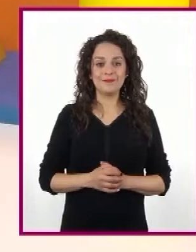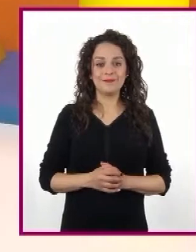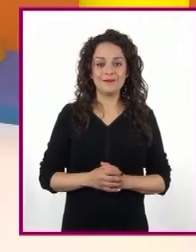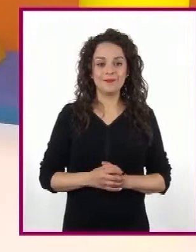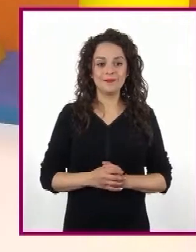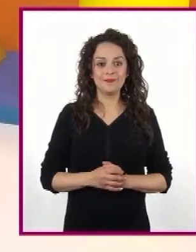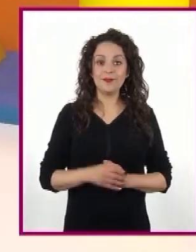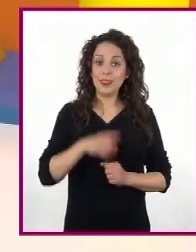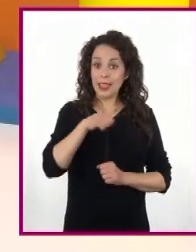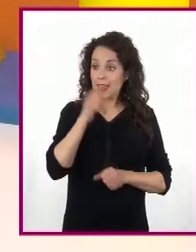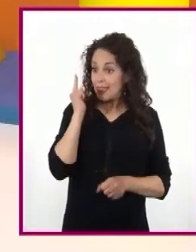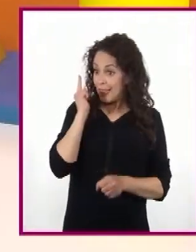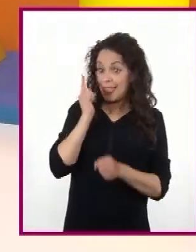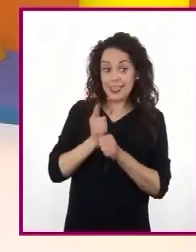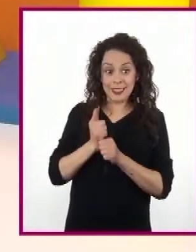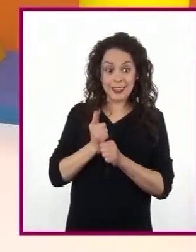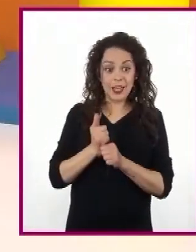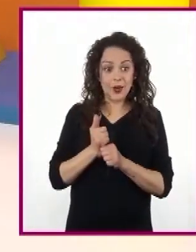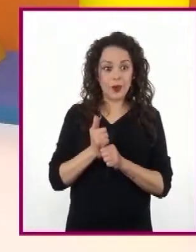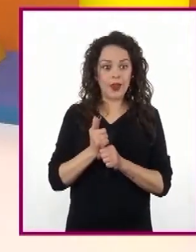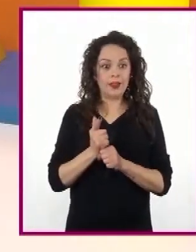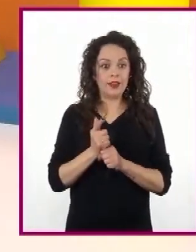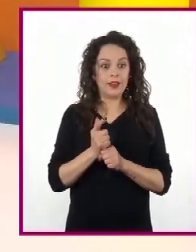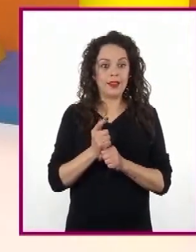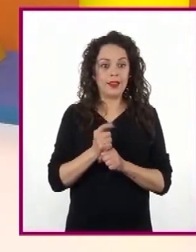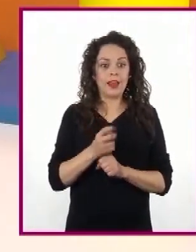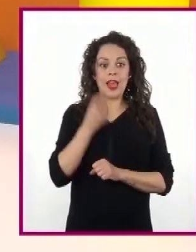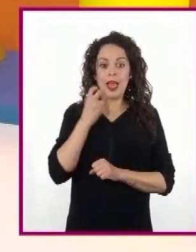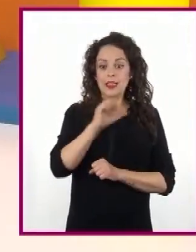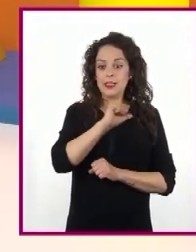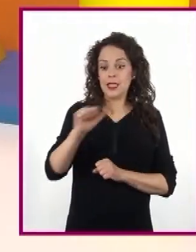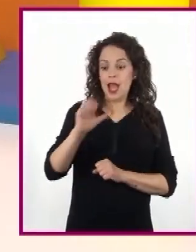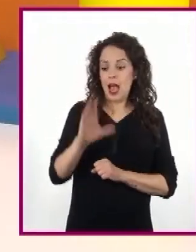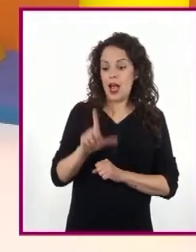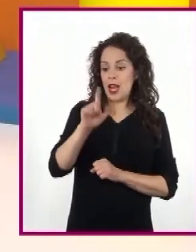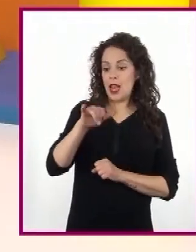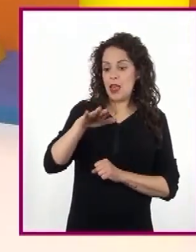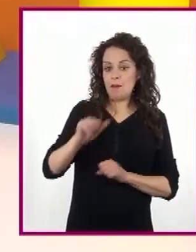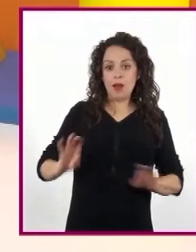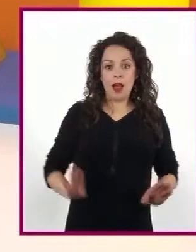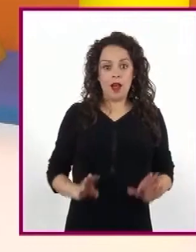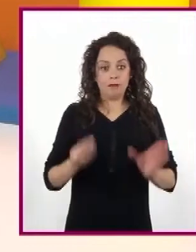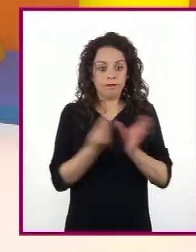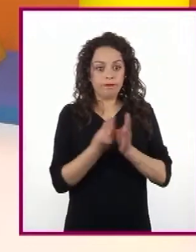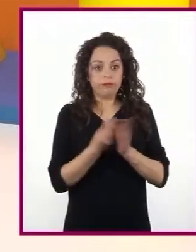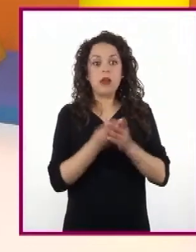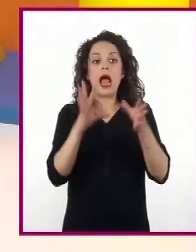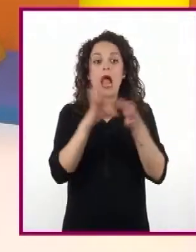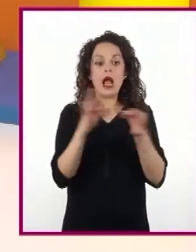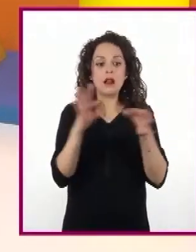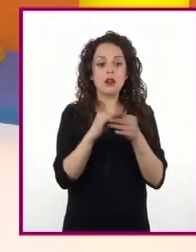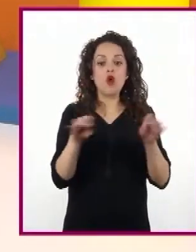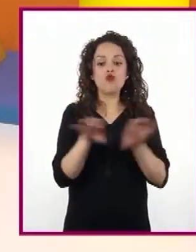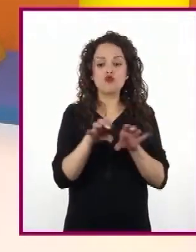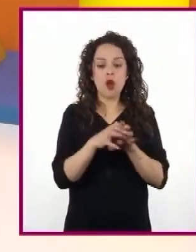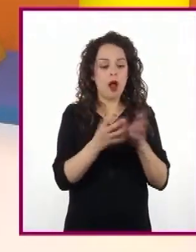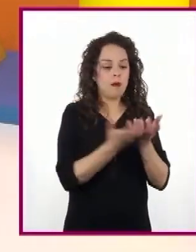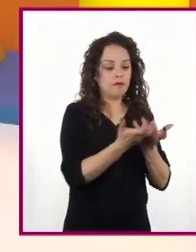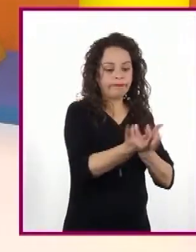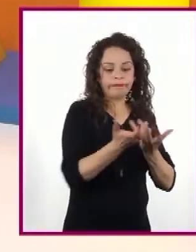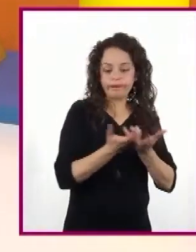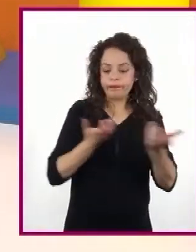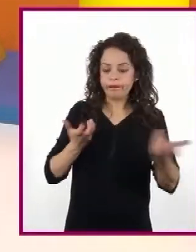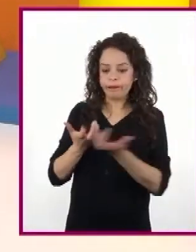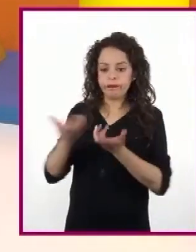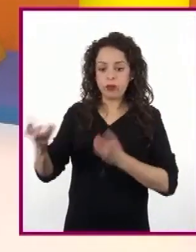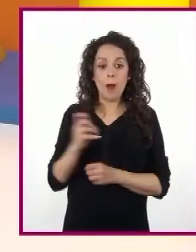¿Te diste cuenta, Leslie? La clasificación climática de Köppen explica cómo se dividen los climas por su temperatura